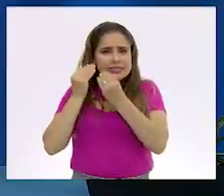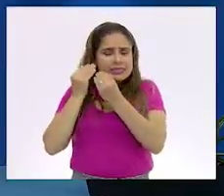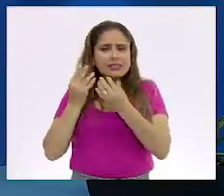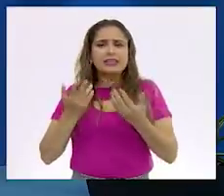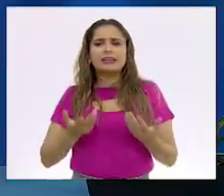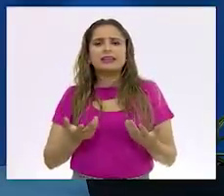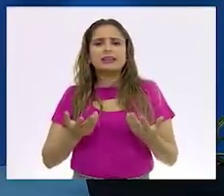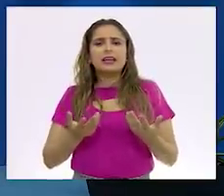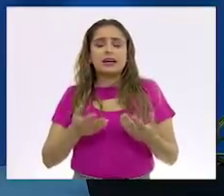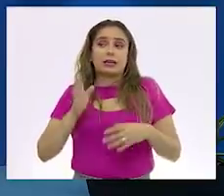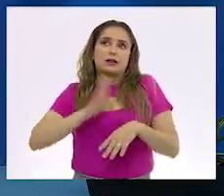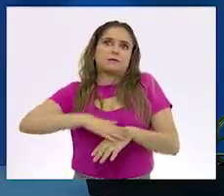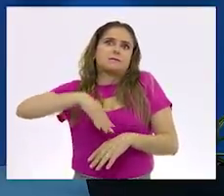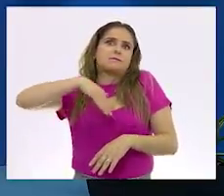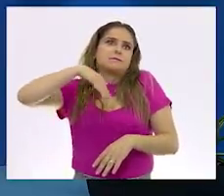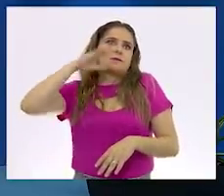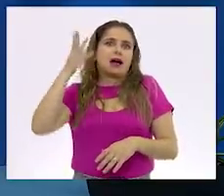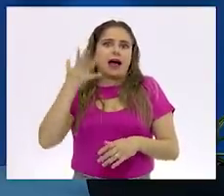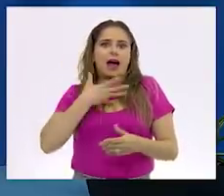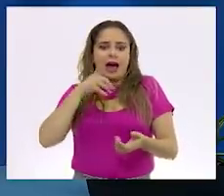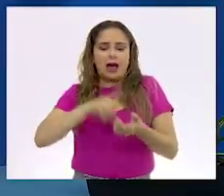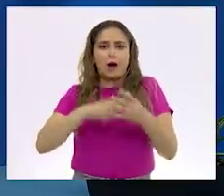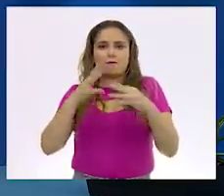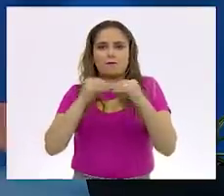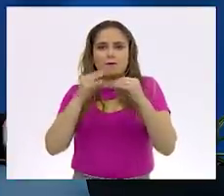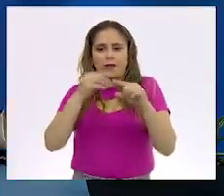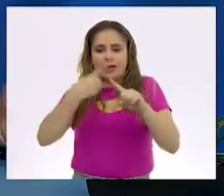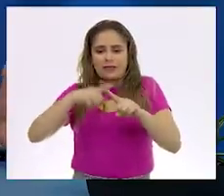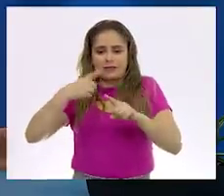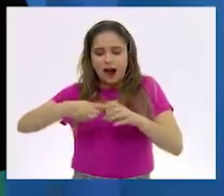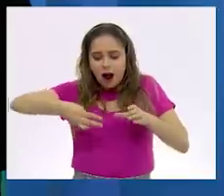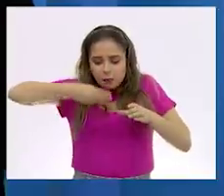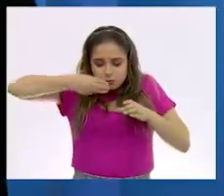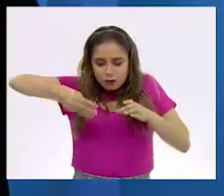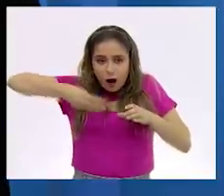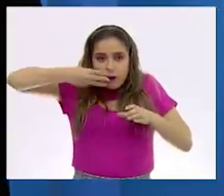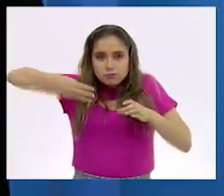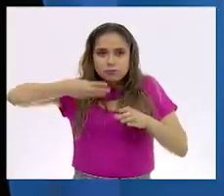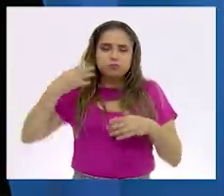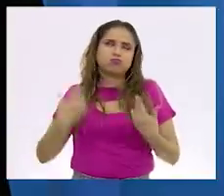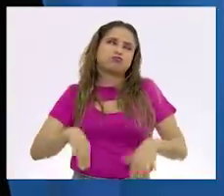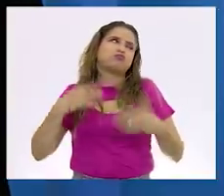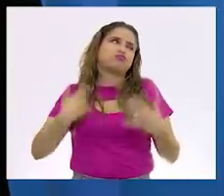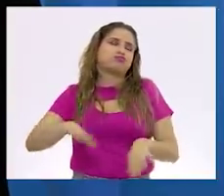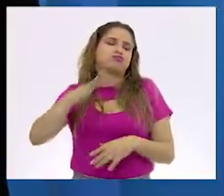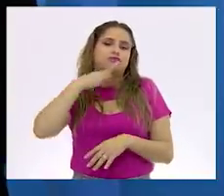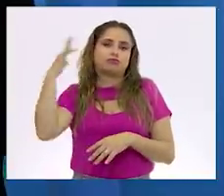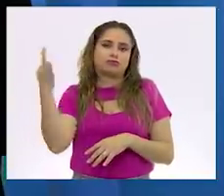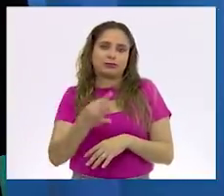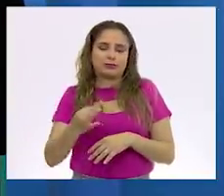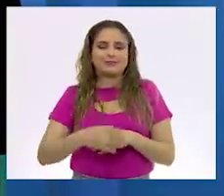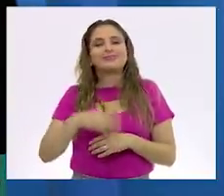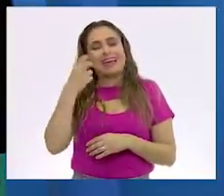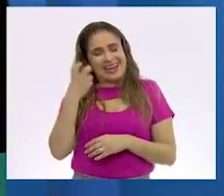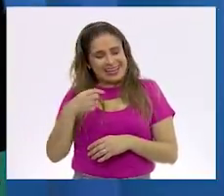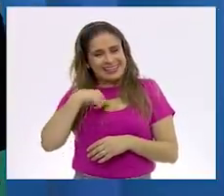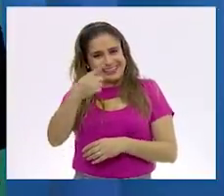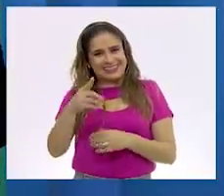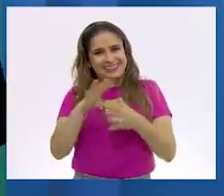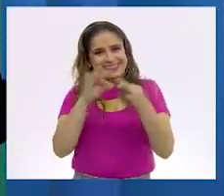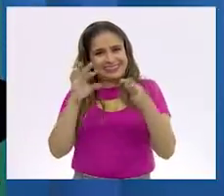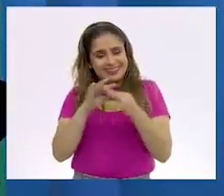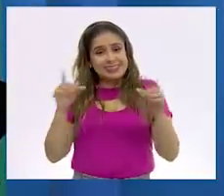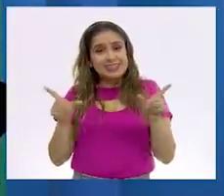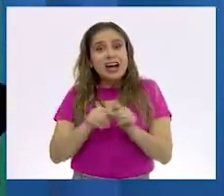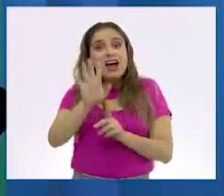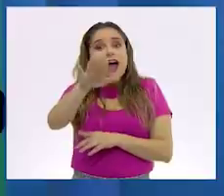y más cuando se hace un cóctel de frutas. Es delicioso. Ya que terminamos este repaso, hay un